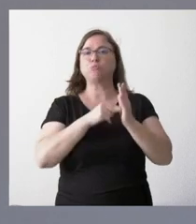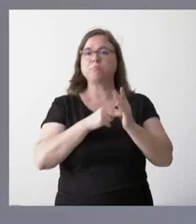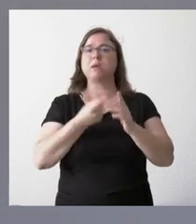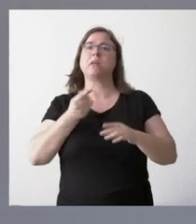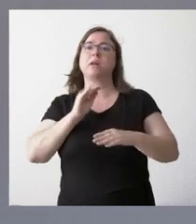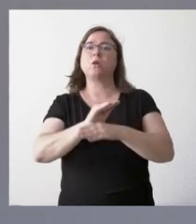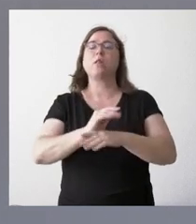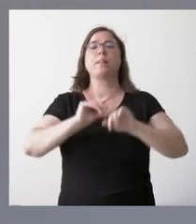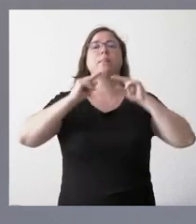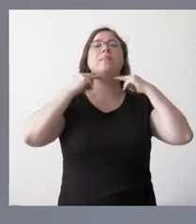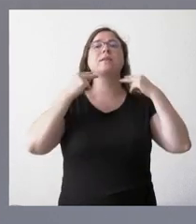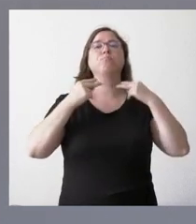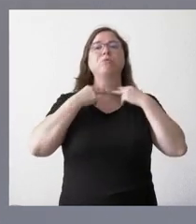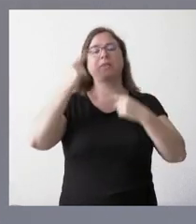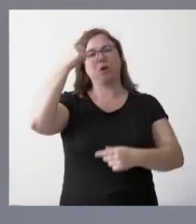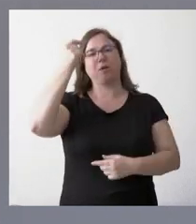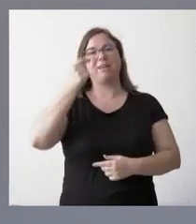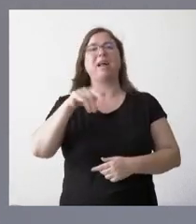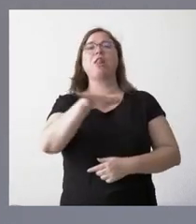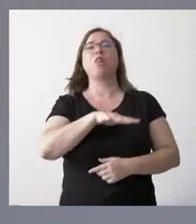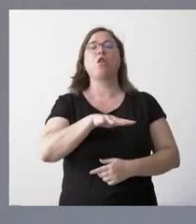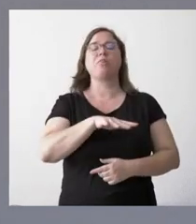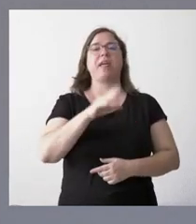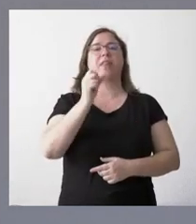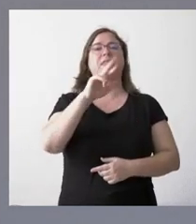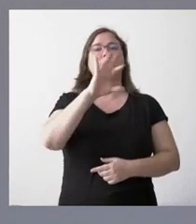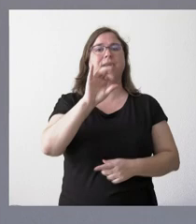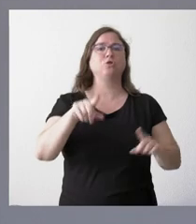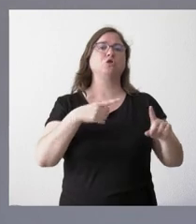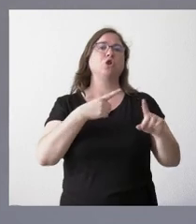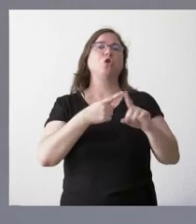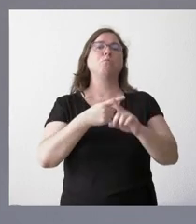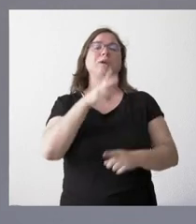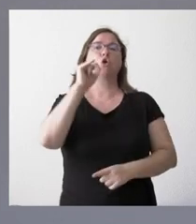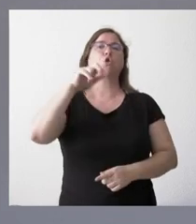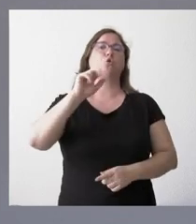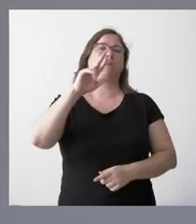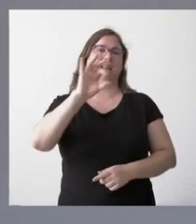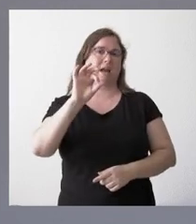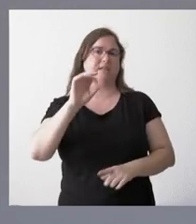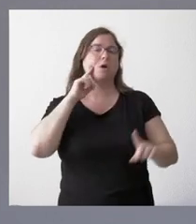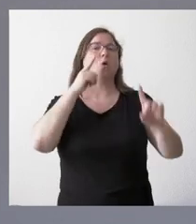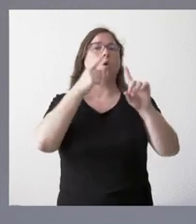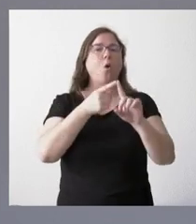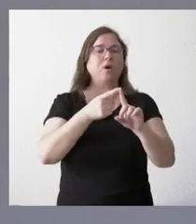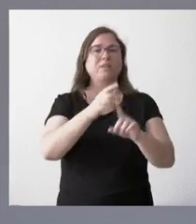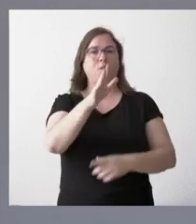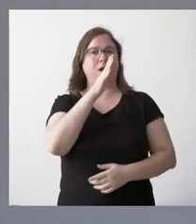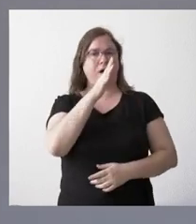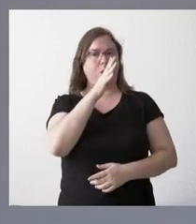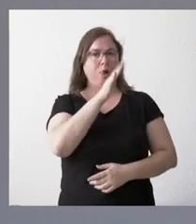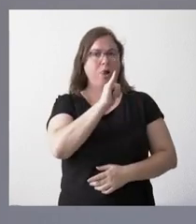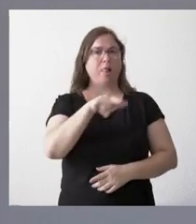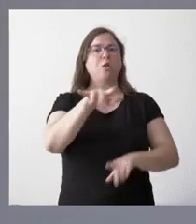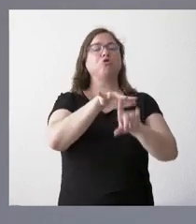a la Diputación de Ávila para actuaciones en Cebreros y en Hoyo de Pinares, para garantizar el abastecimiento de agua en el